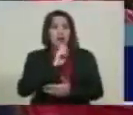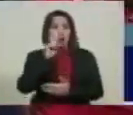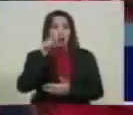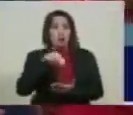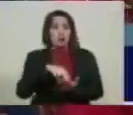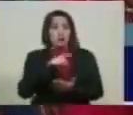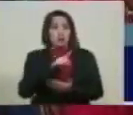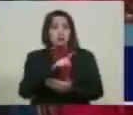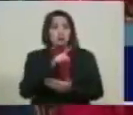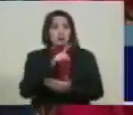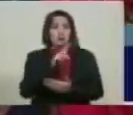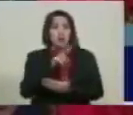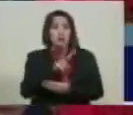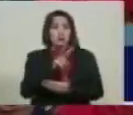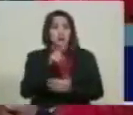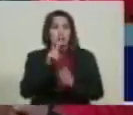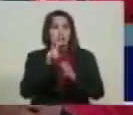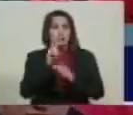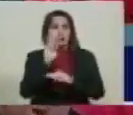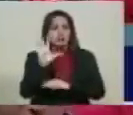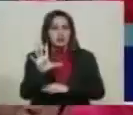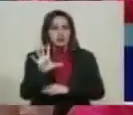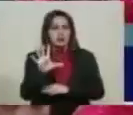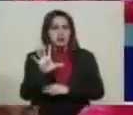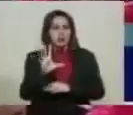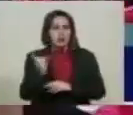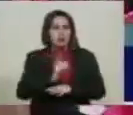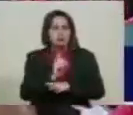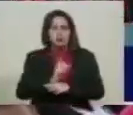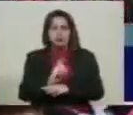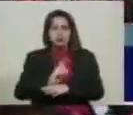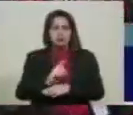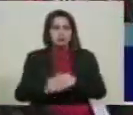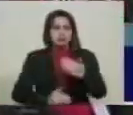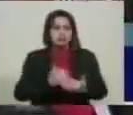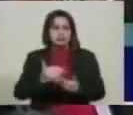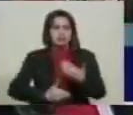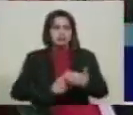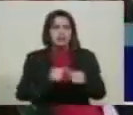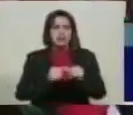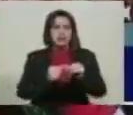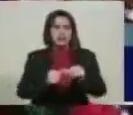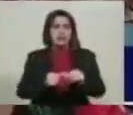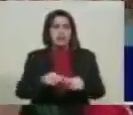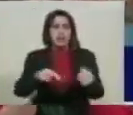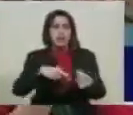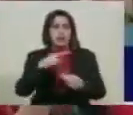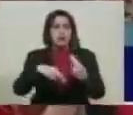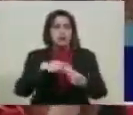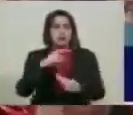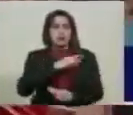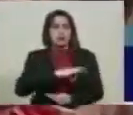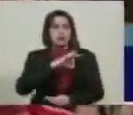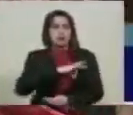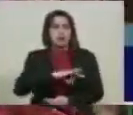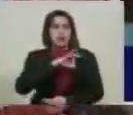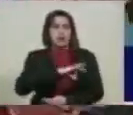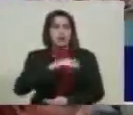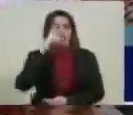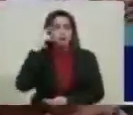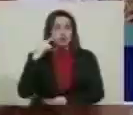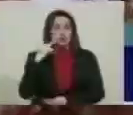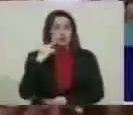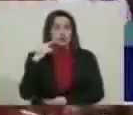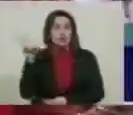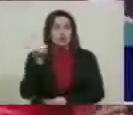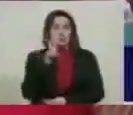sea el sexenio de aceleración y consolidación definitiva de la revolución socialista y bolivariana